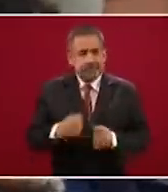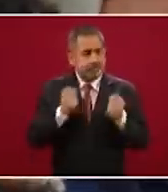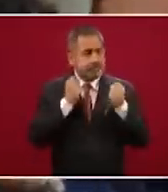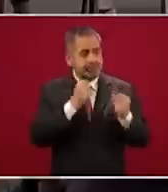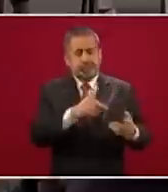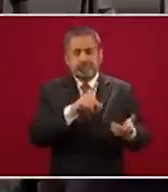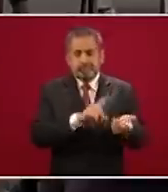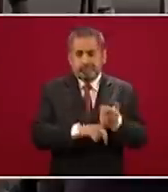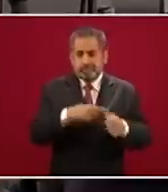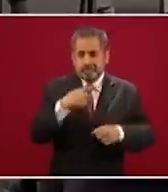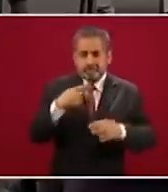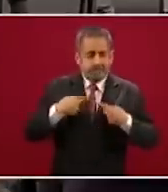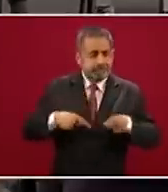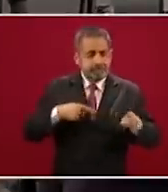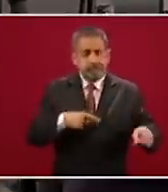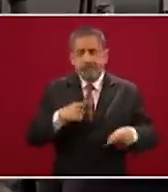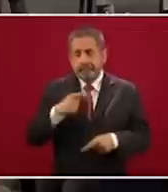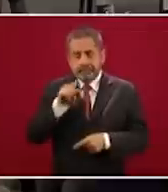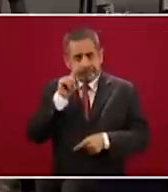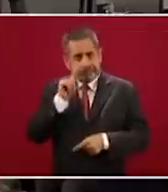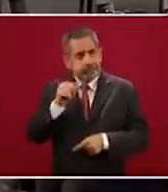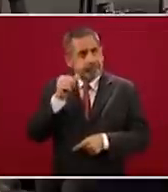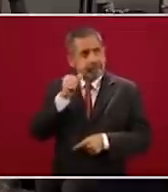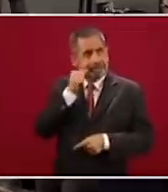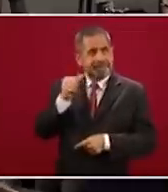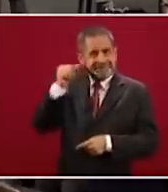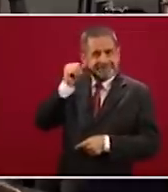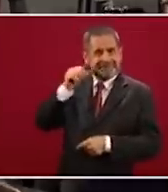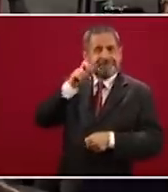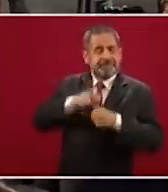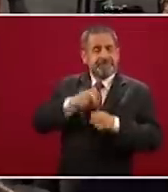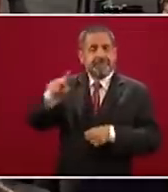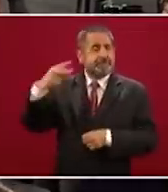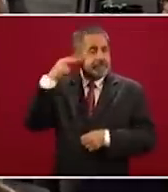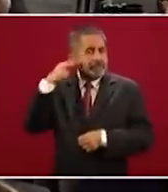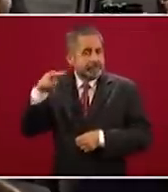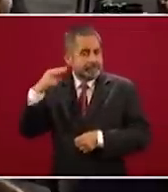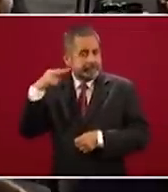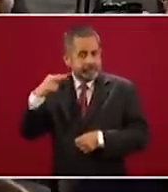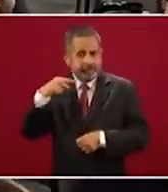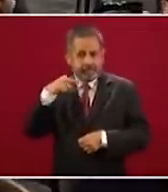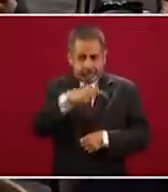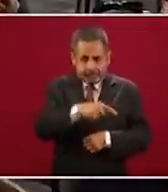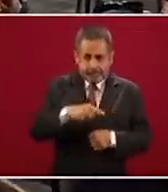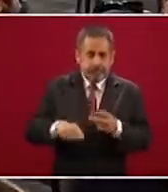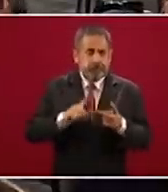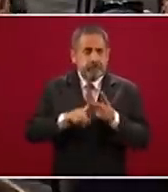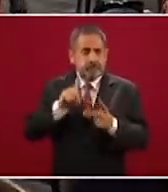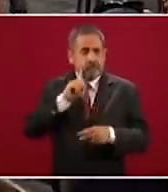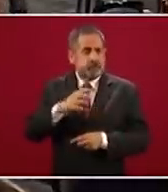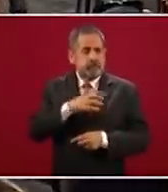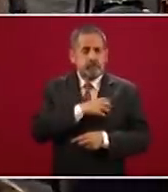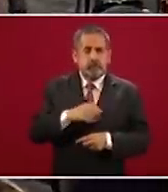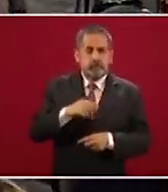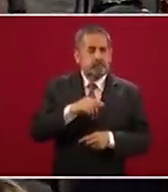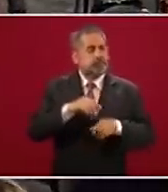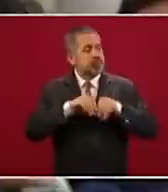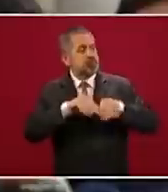gente. Ayer la capitanía de puerto de Coatzacoalcos, la capitana